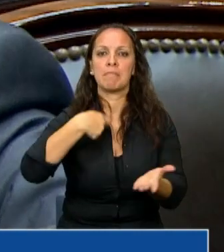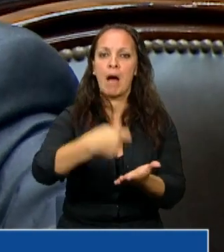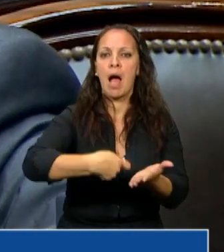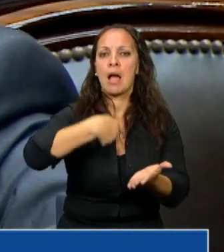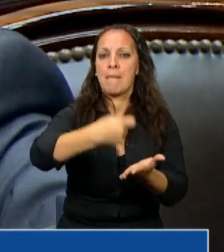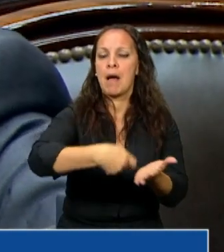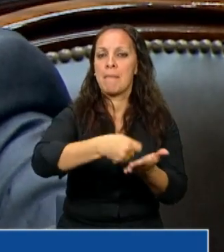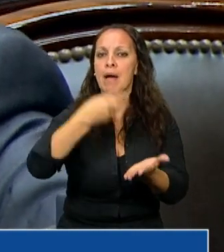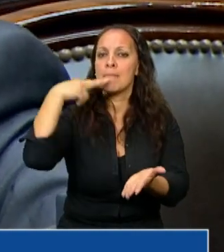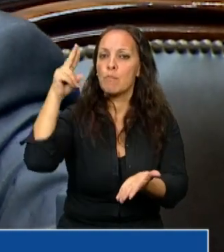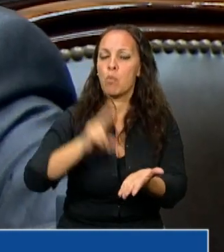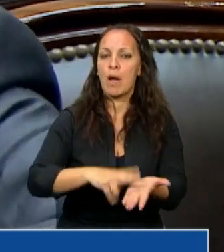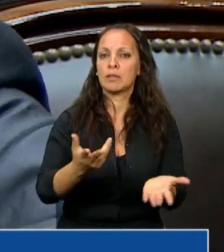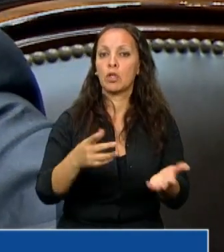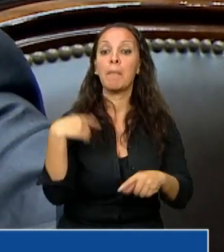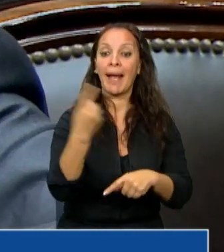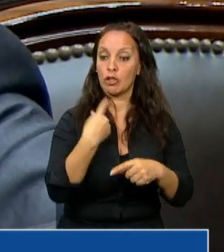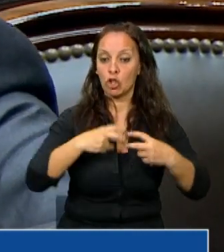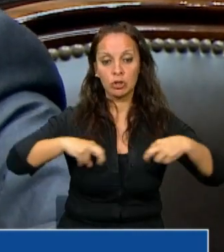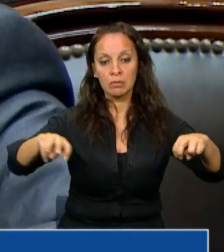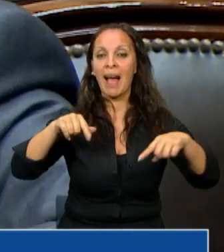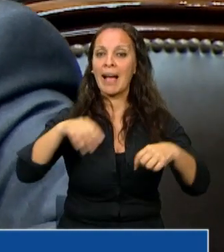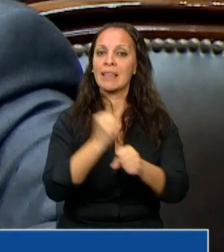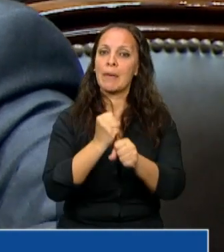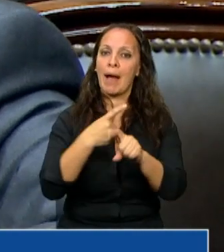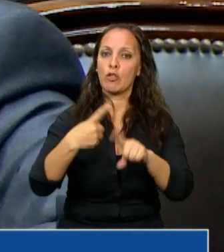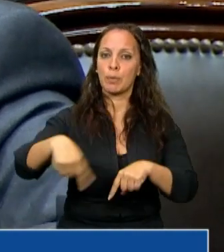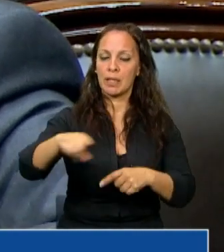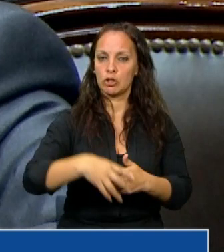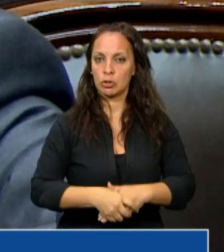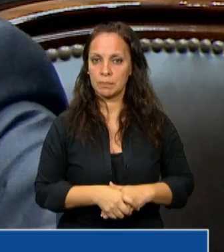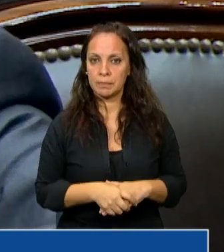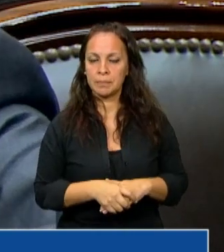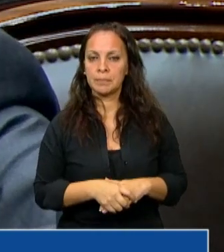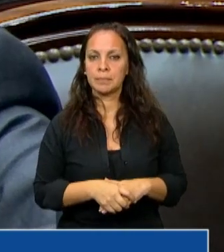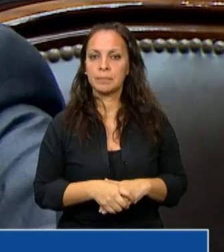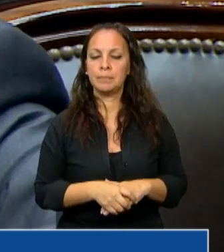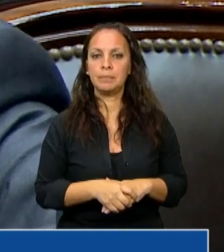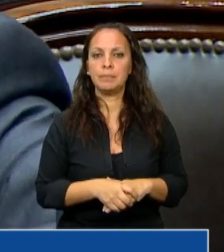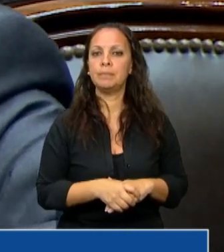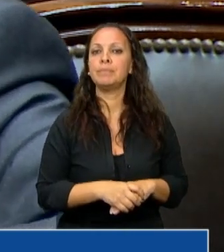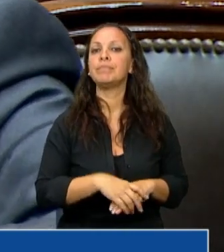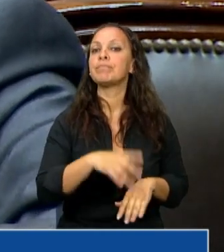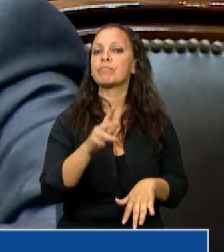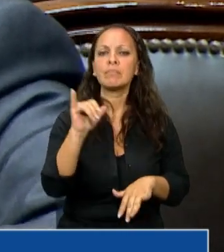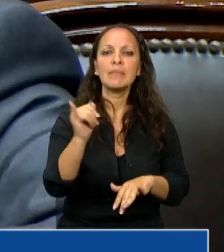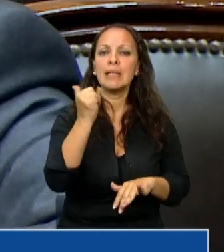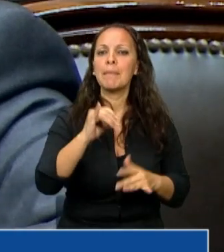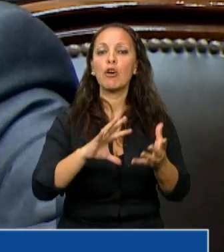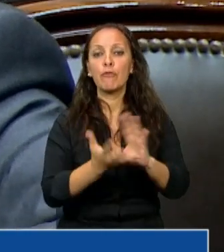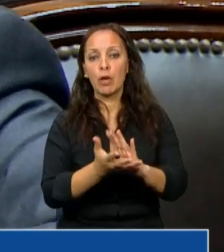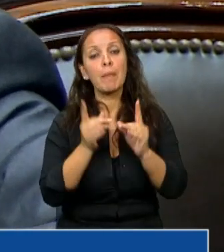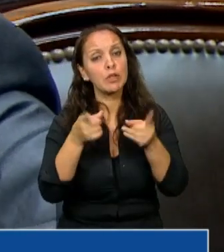los impuestos para que nosotros estemos acá trabajando por ellos. La mejor forma y la